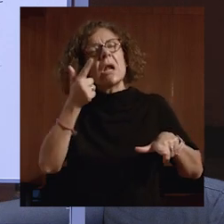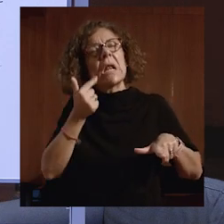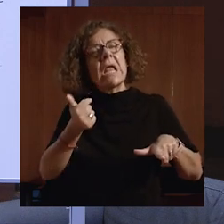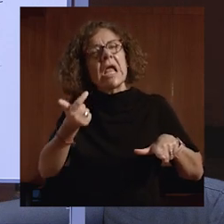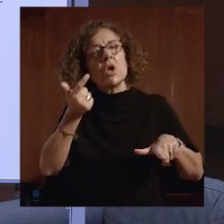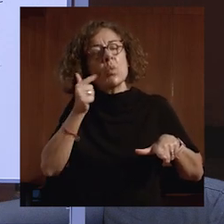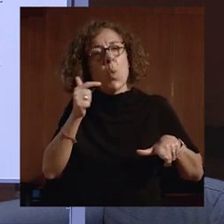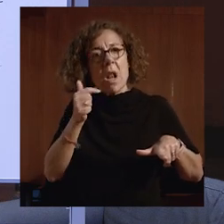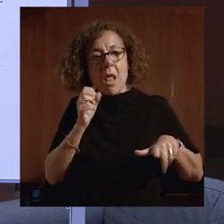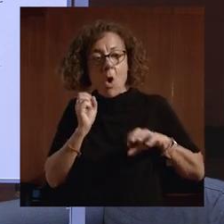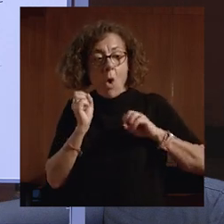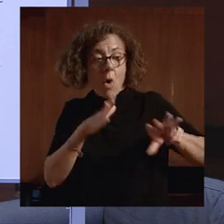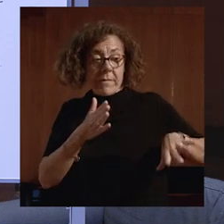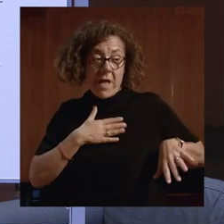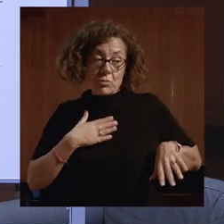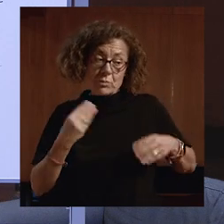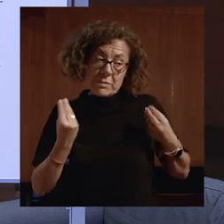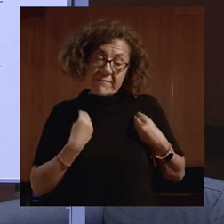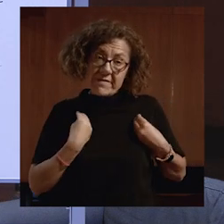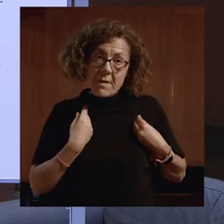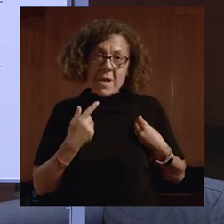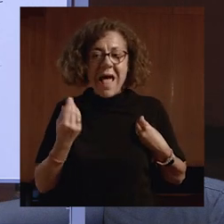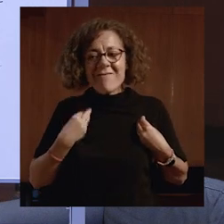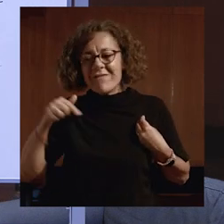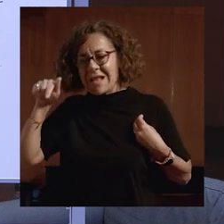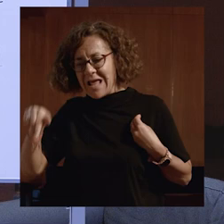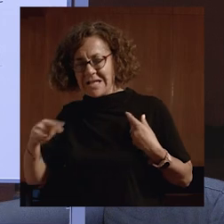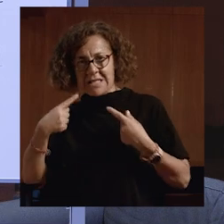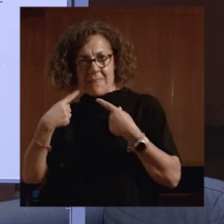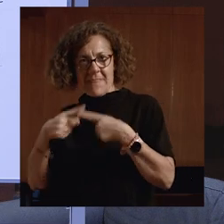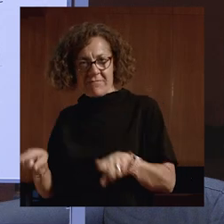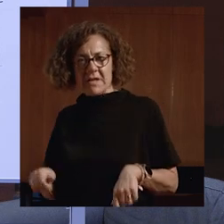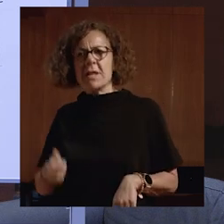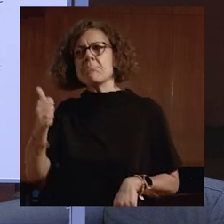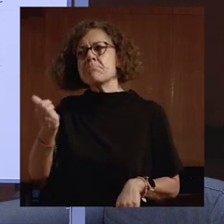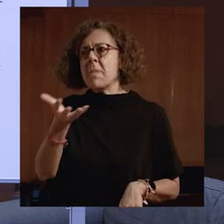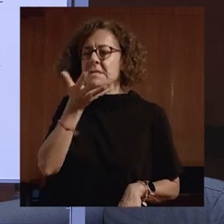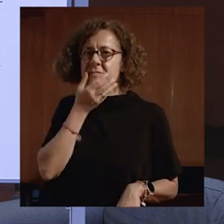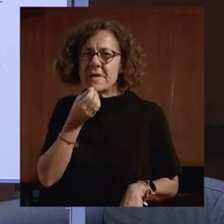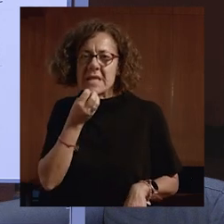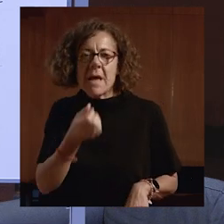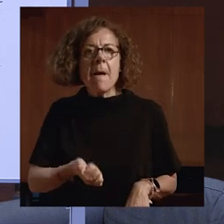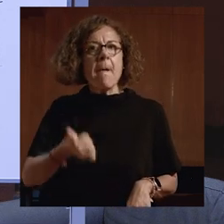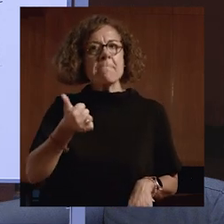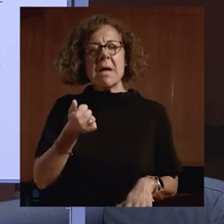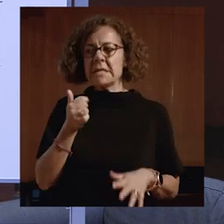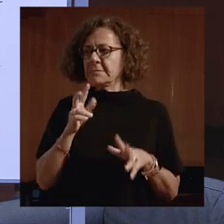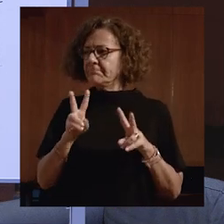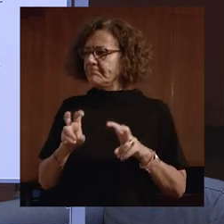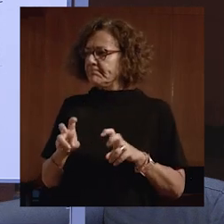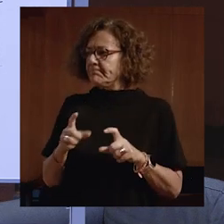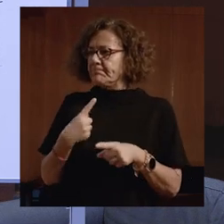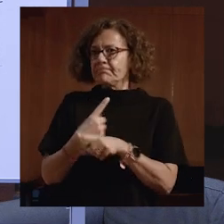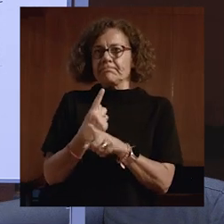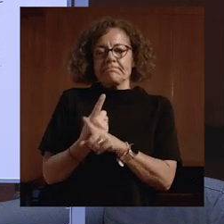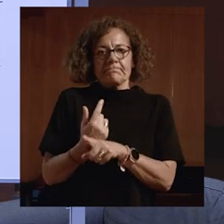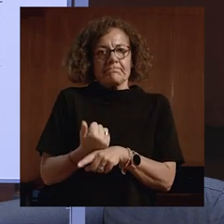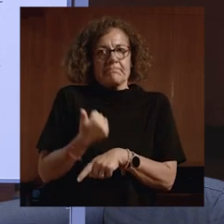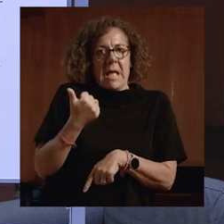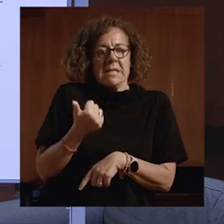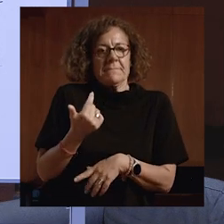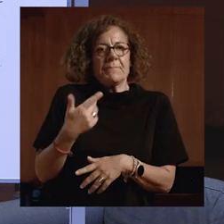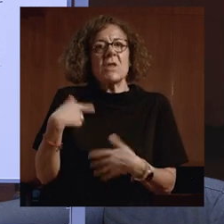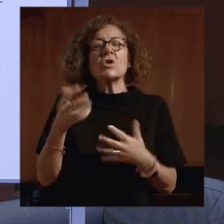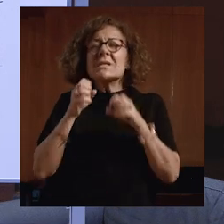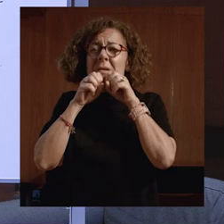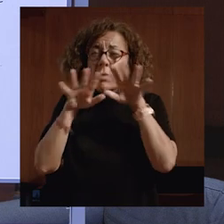Dejamos esa vida para vivir esta otra vida. Mucho más bella, mucho más intrigante y mucho más fascinante. Entonces,